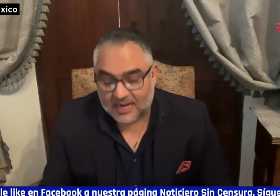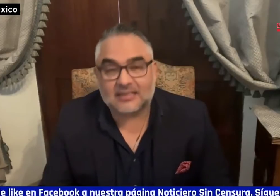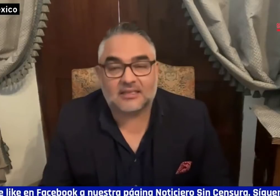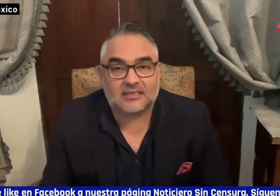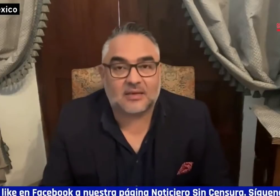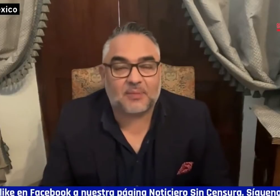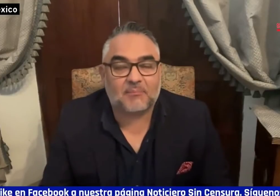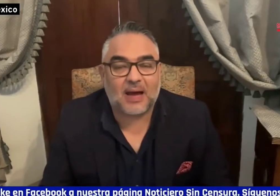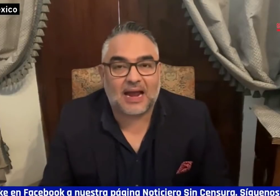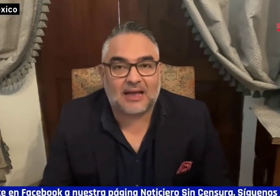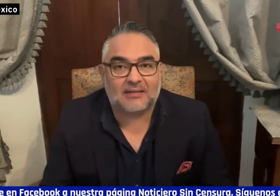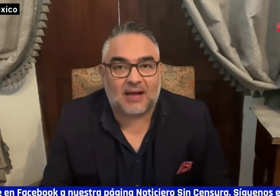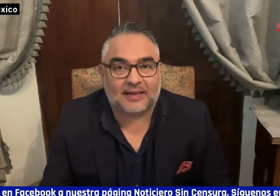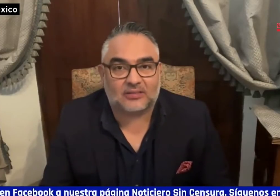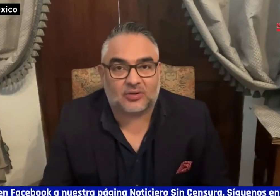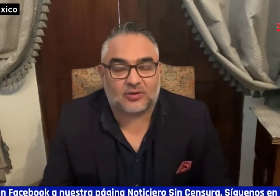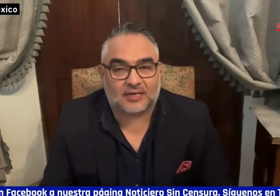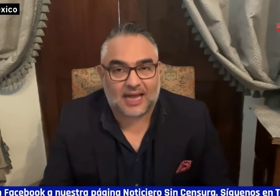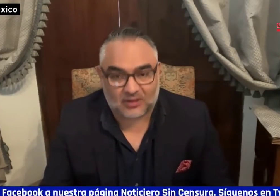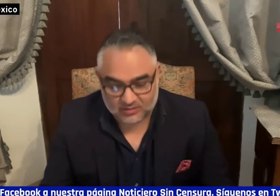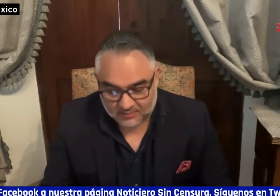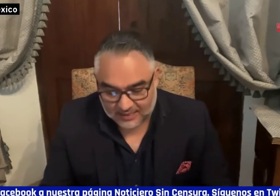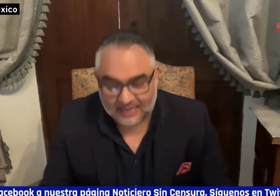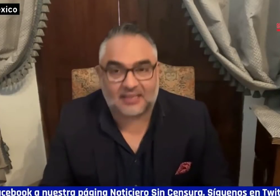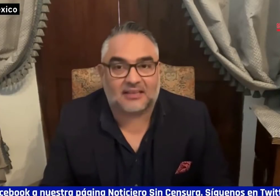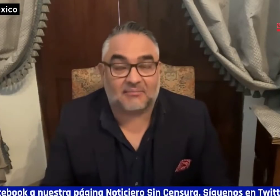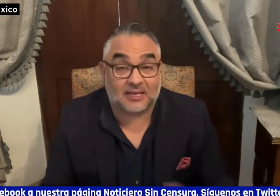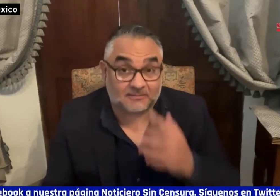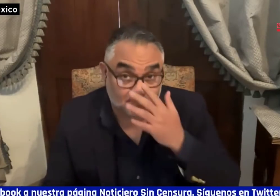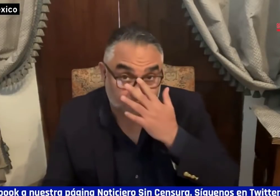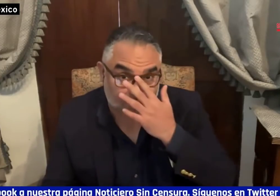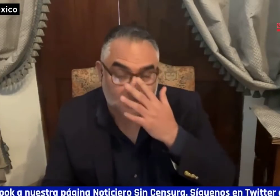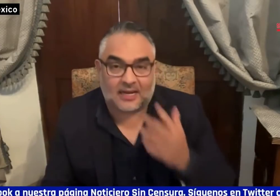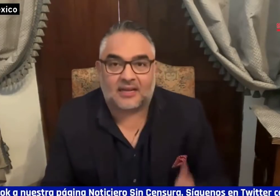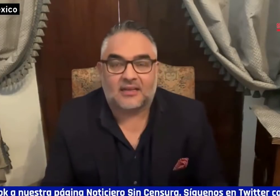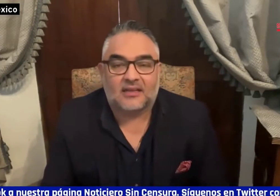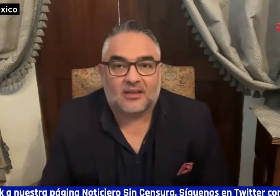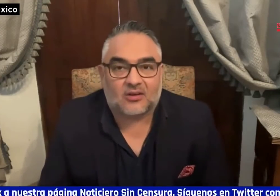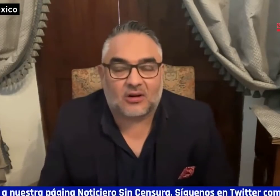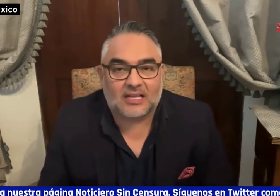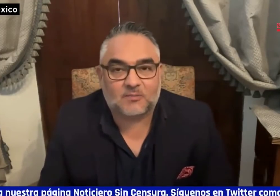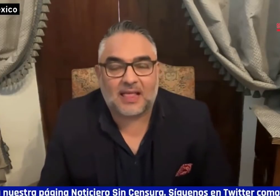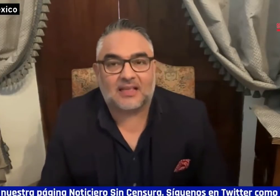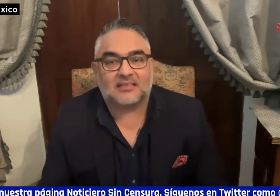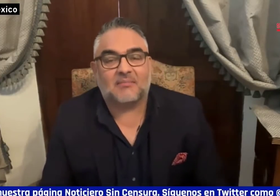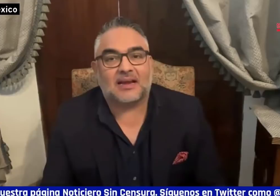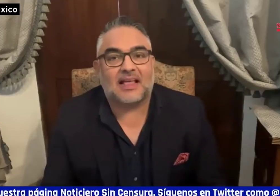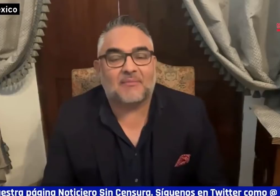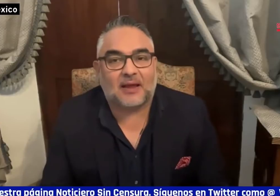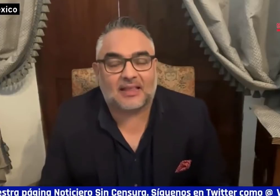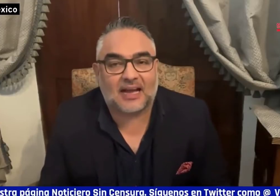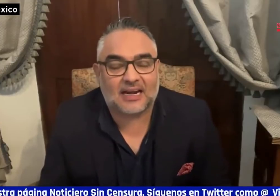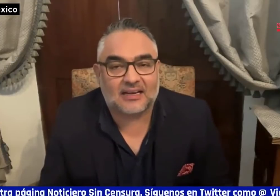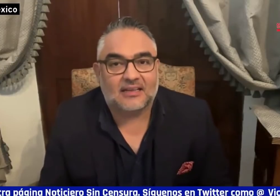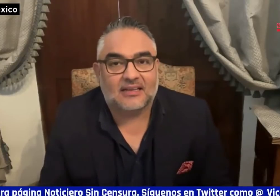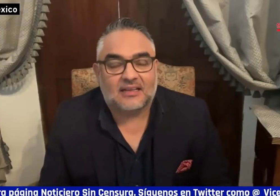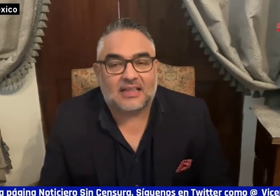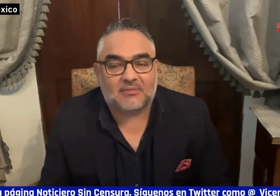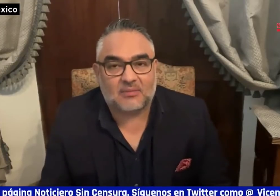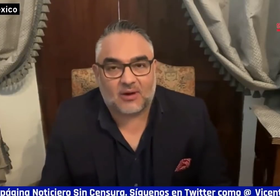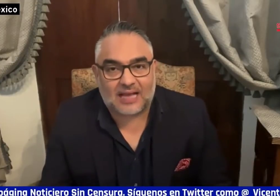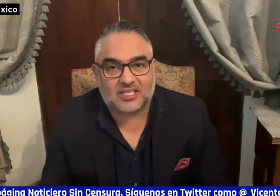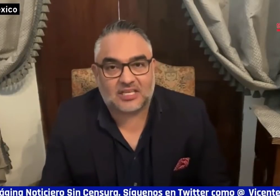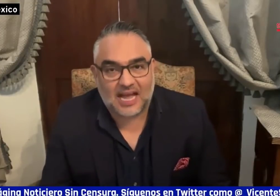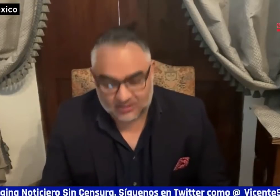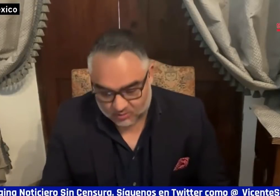Mire, mientras se prepara el maestro Ricardo Sevilla, quien también viene con la espada desenvainada para dejar